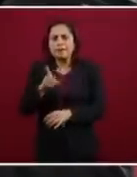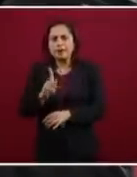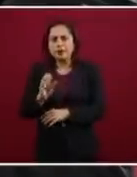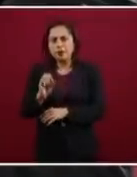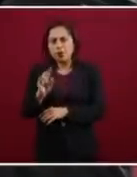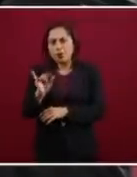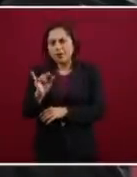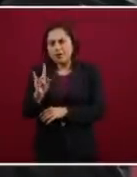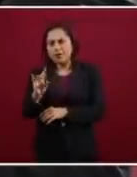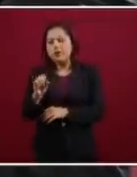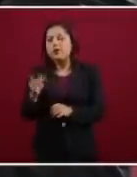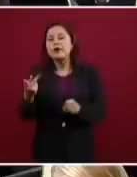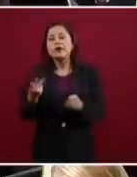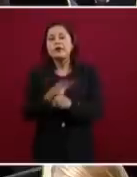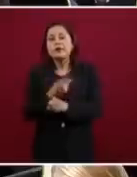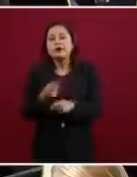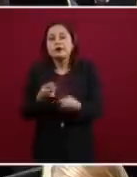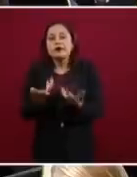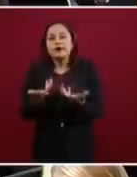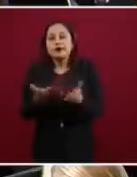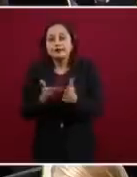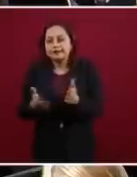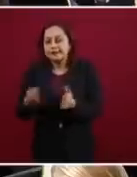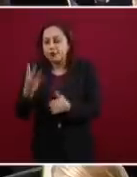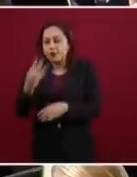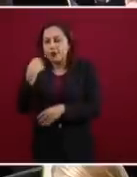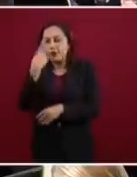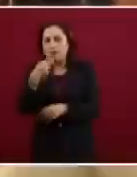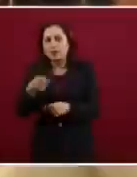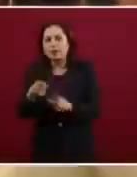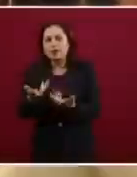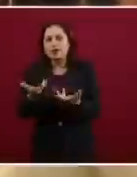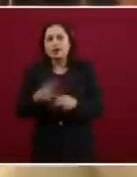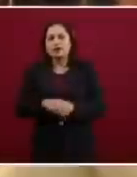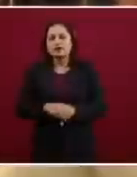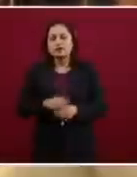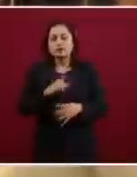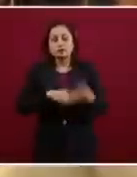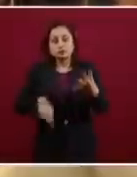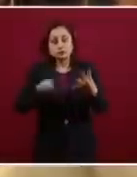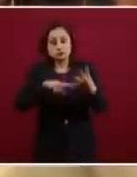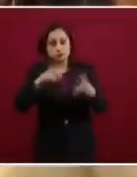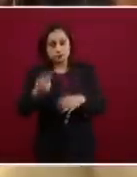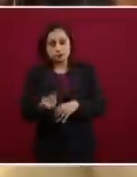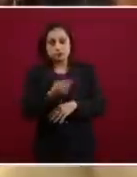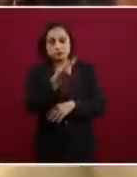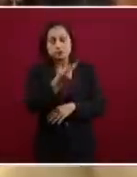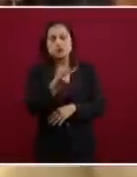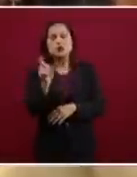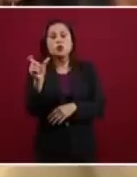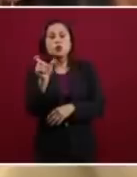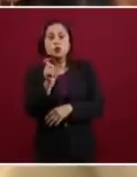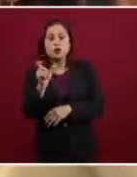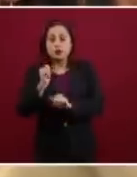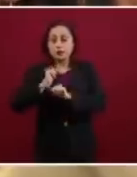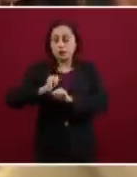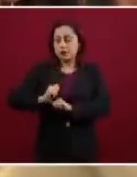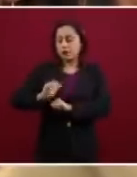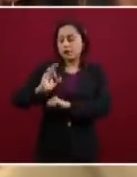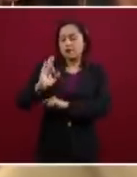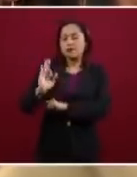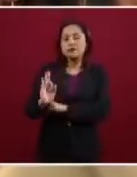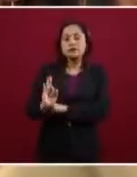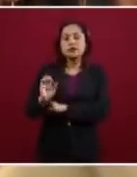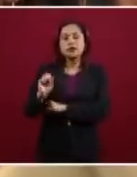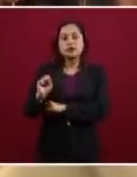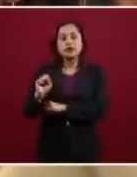general si tiene un estimado de para cuando la fiscalía militar a este informe que nos